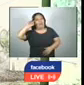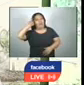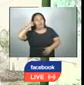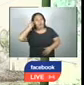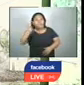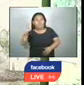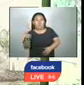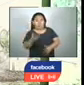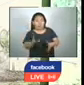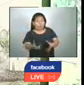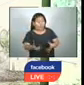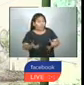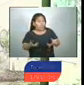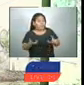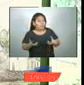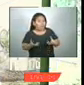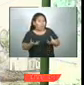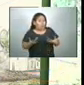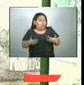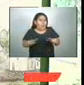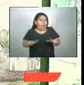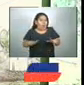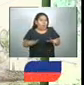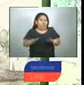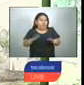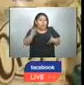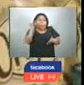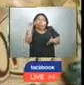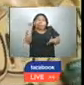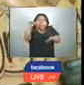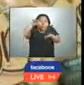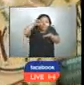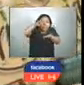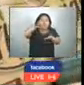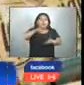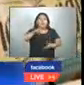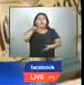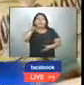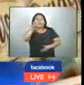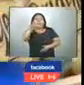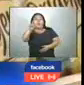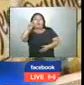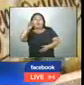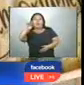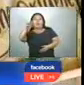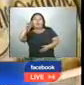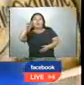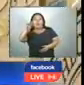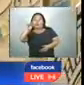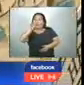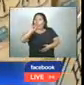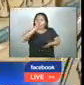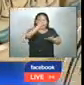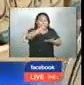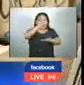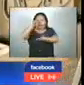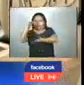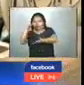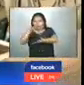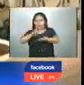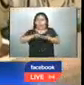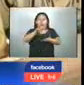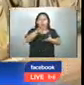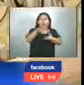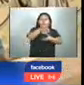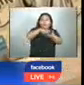consumidor que quiere un producto natural y con una pizca de sal. Orígenes está disponible en dos nuevas presentaciones, mix de